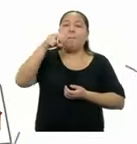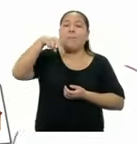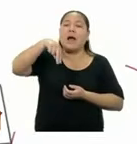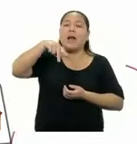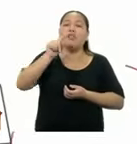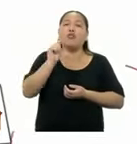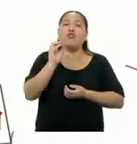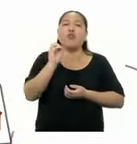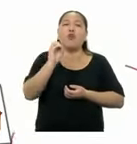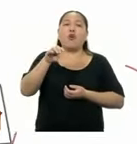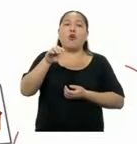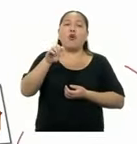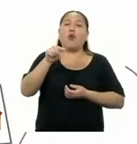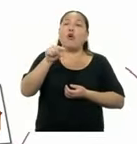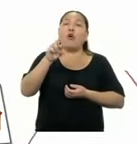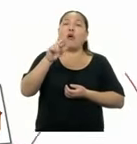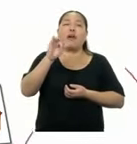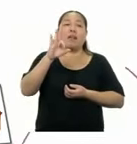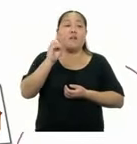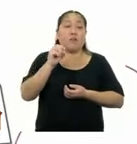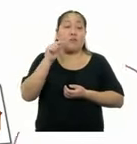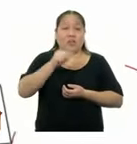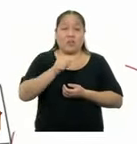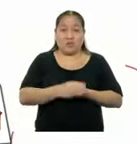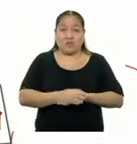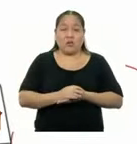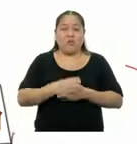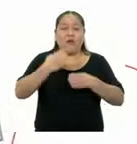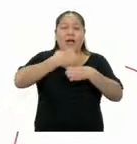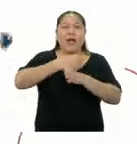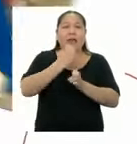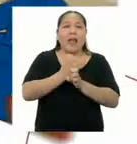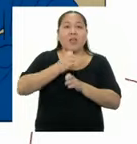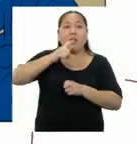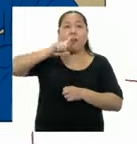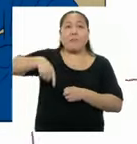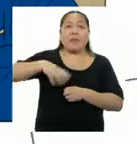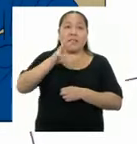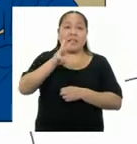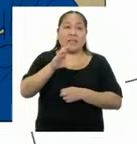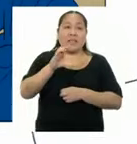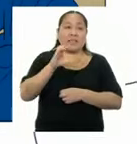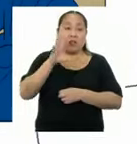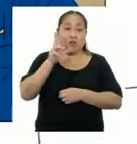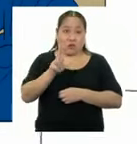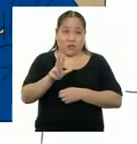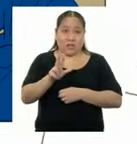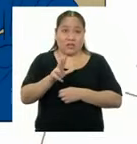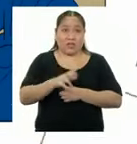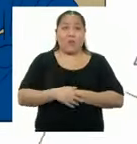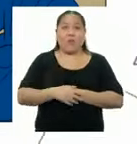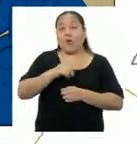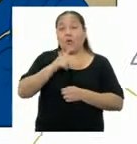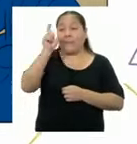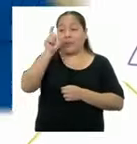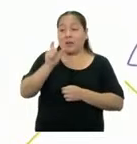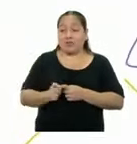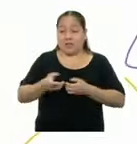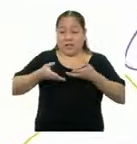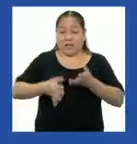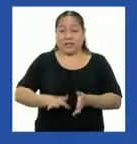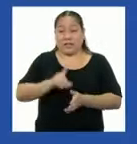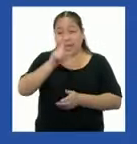Pantógrafo. Es un instrumento que fue creado en 1603 por el alemán Christoph Schneider y funciona